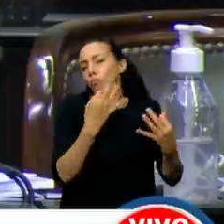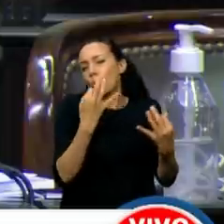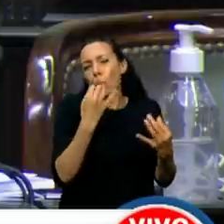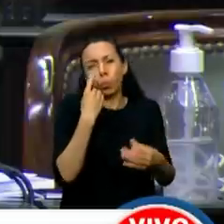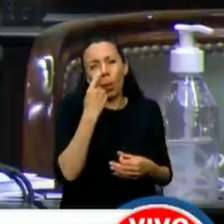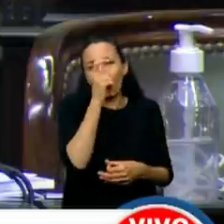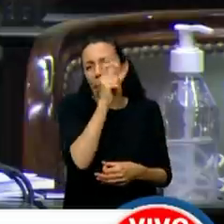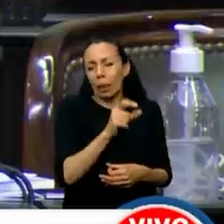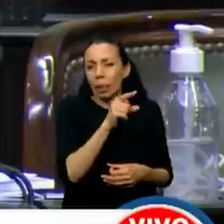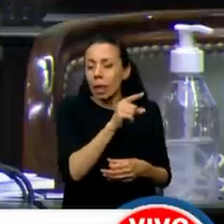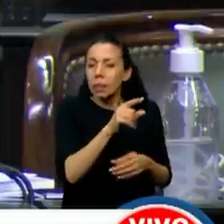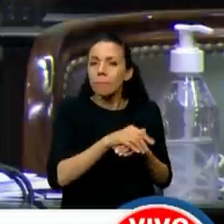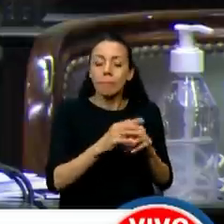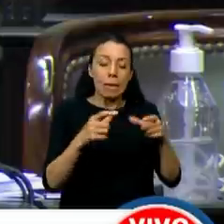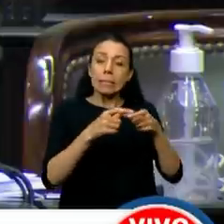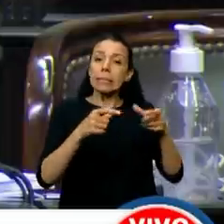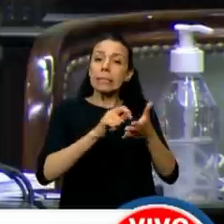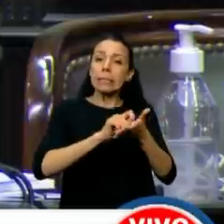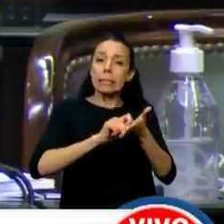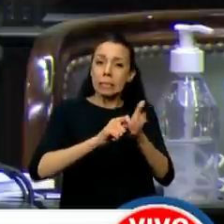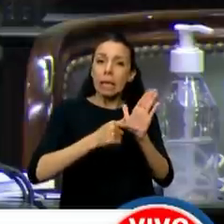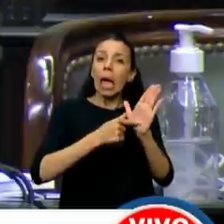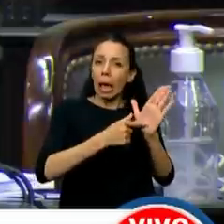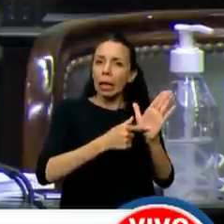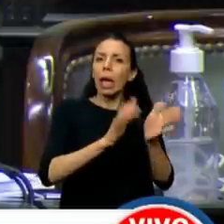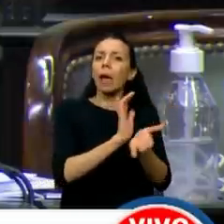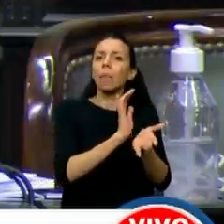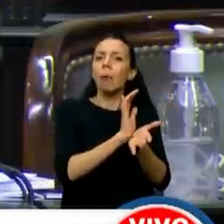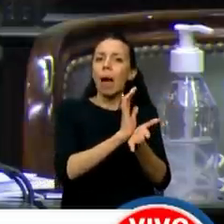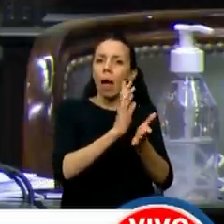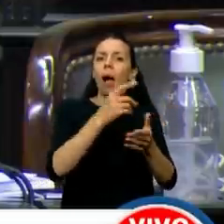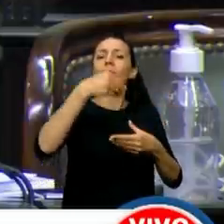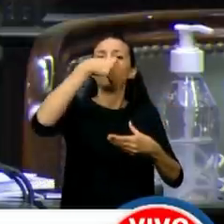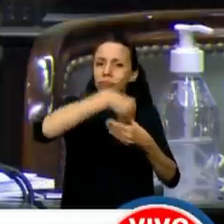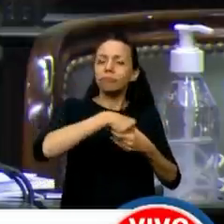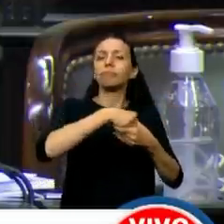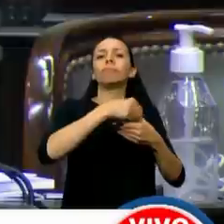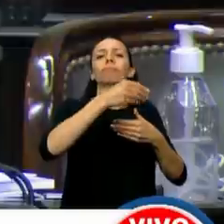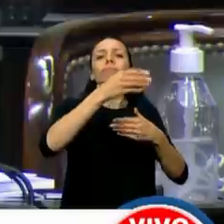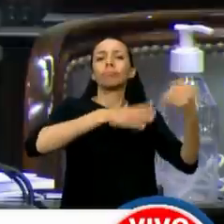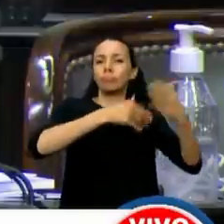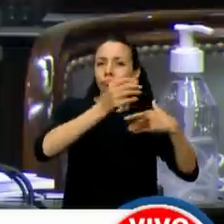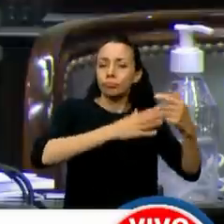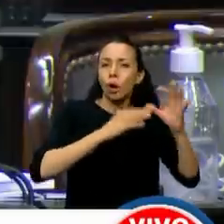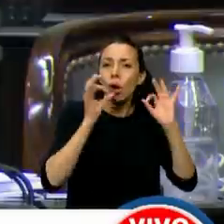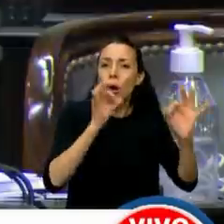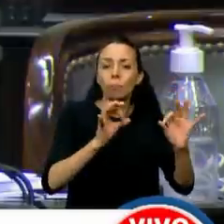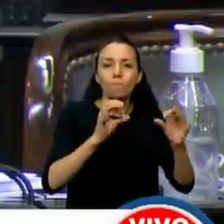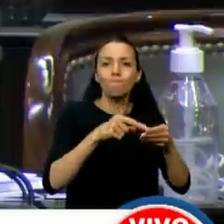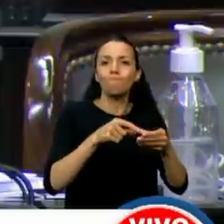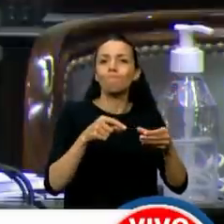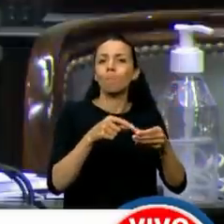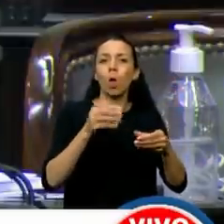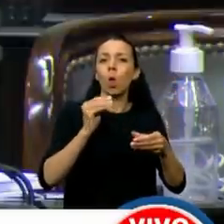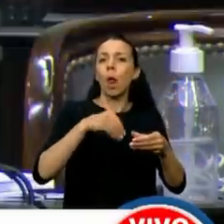pero lamentablemente el cheque que teóricamente iba a cubrir la trama histórica de la ciudad alcanzó debido a la lamentable